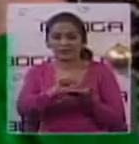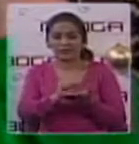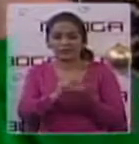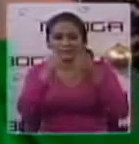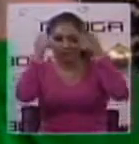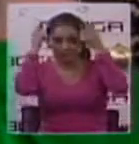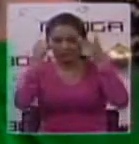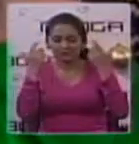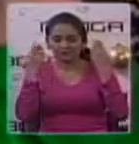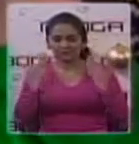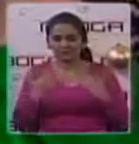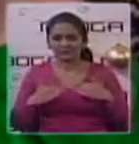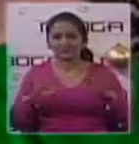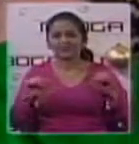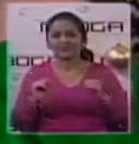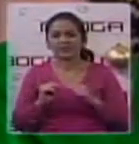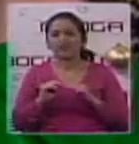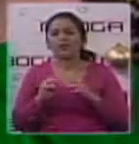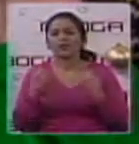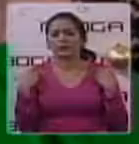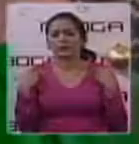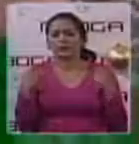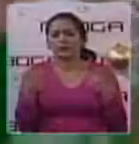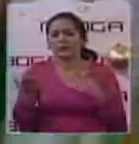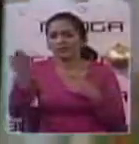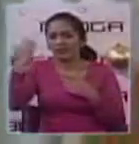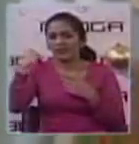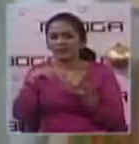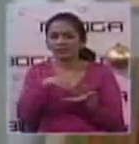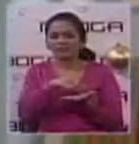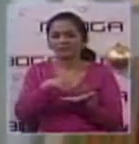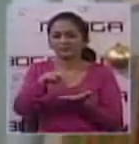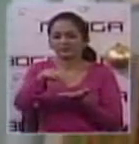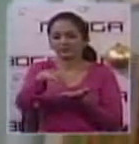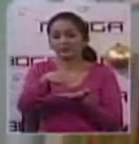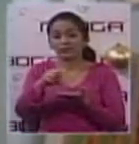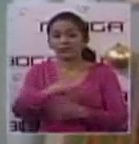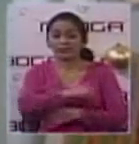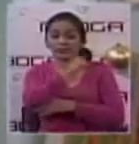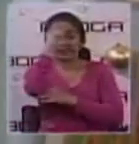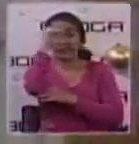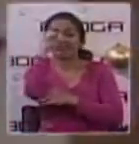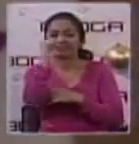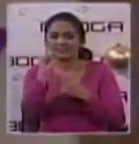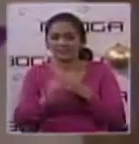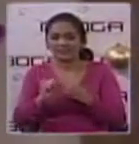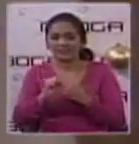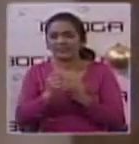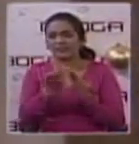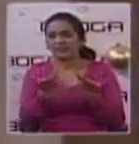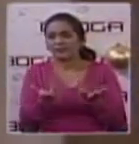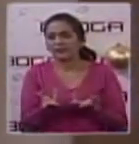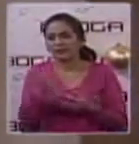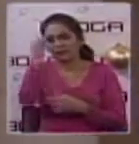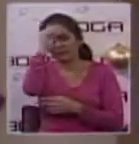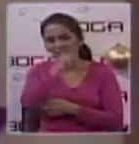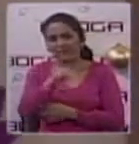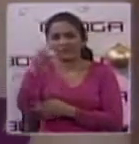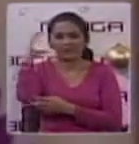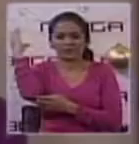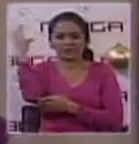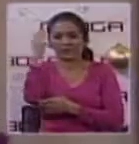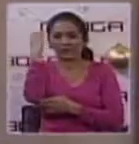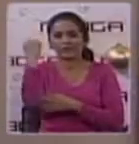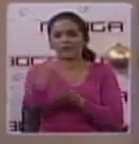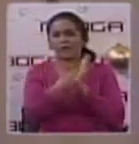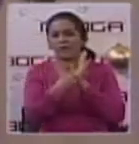presentarme en algunas plataformas en donde ganado algunos concursos de viajado a colombiamoda y todo me ha traído